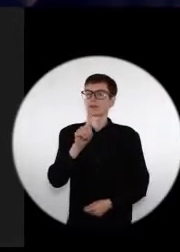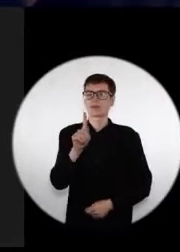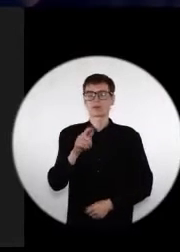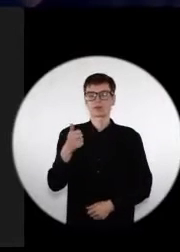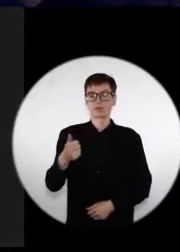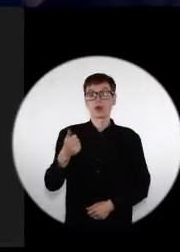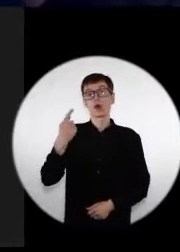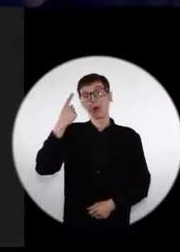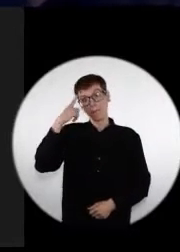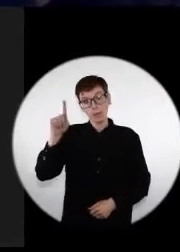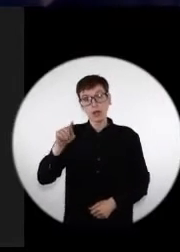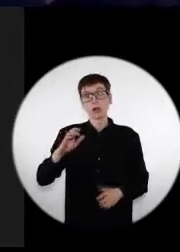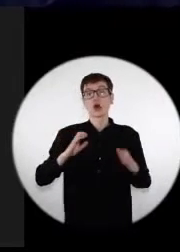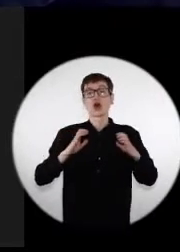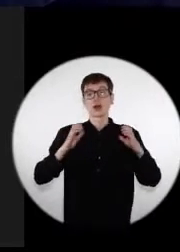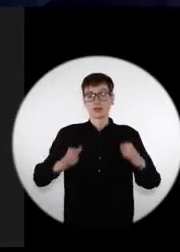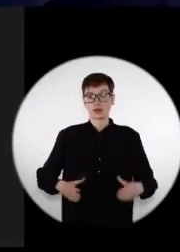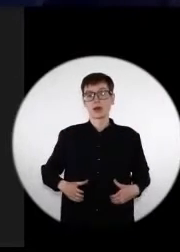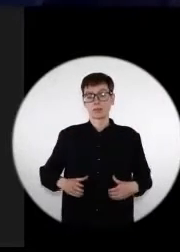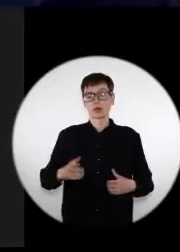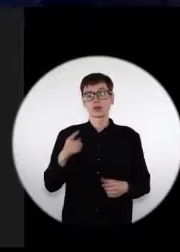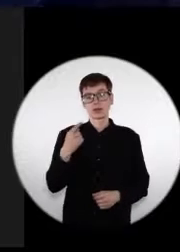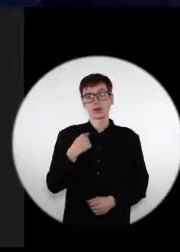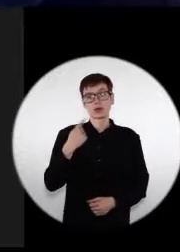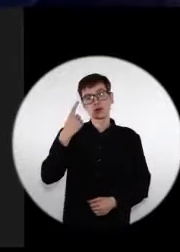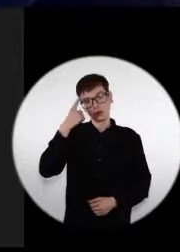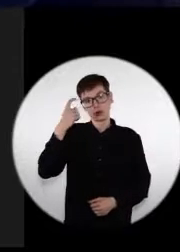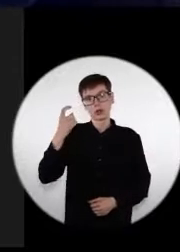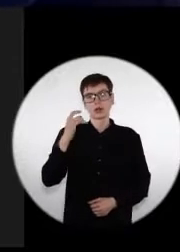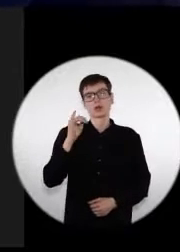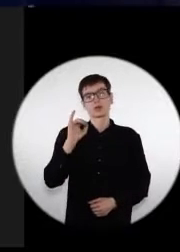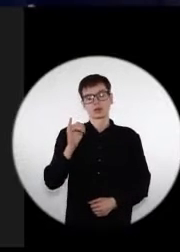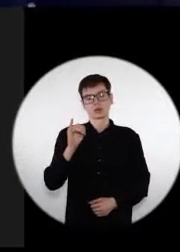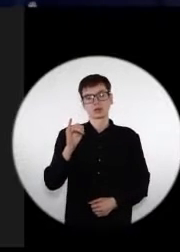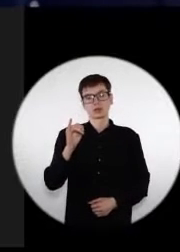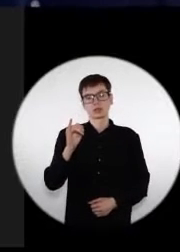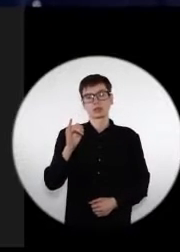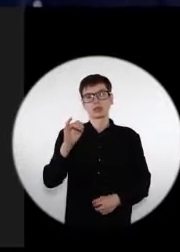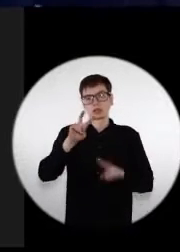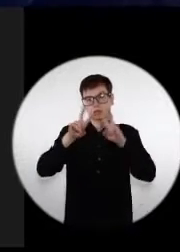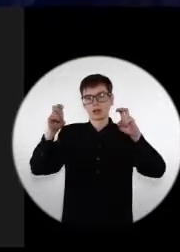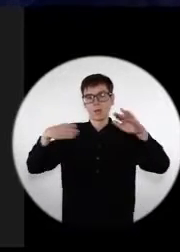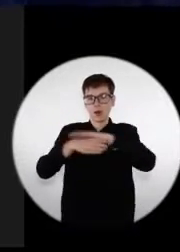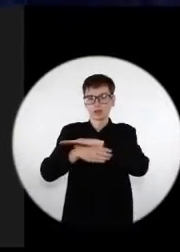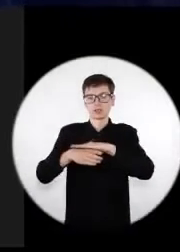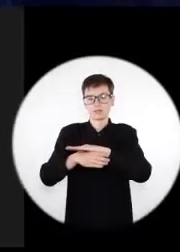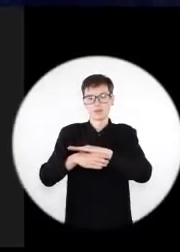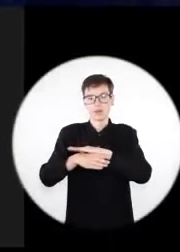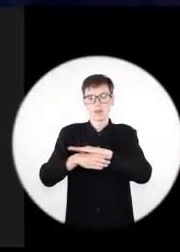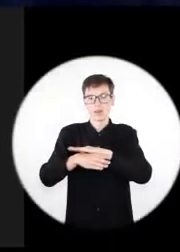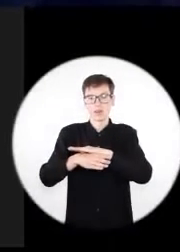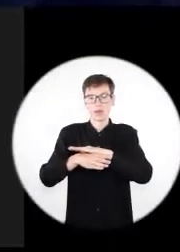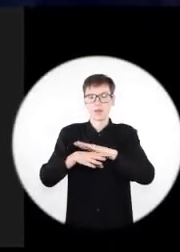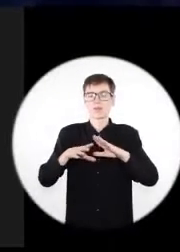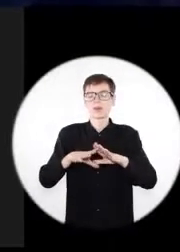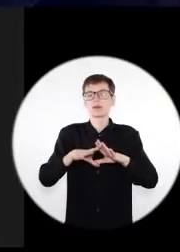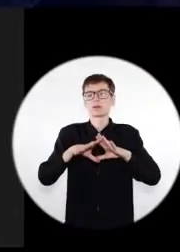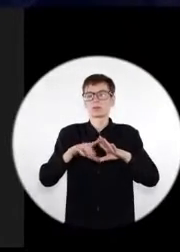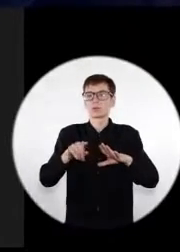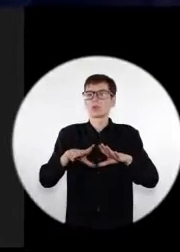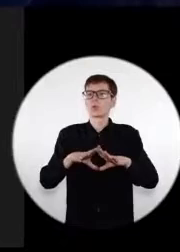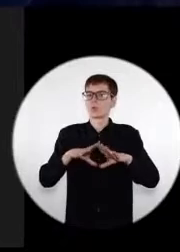pero pero no conveniente como económicamente no lo es ahora éticamente yo te diría